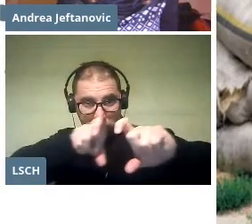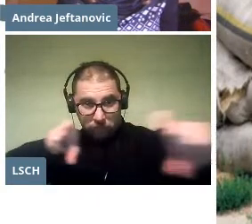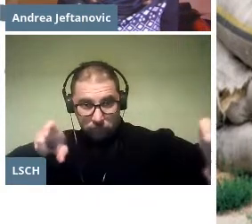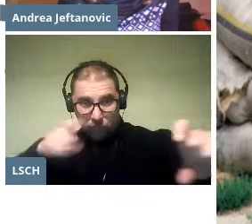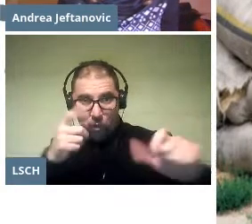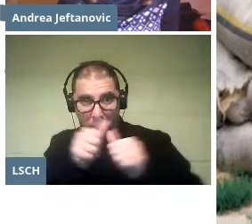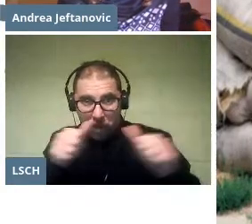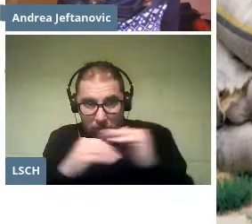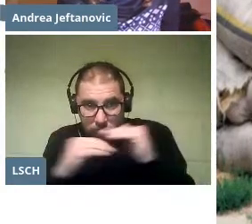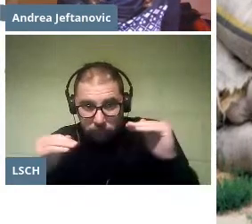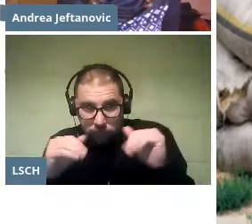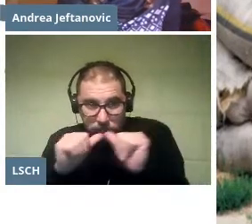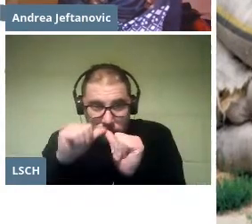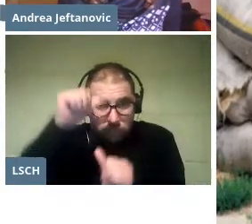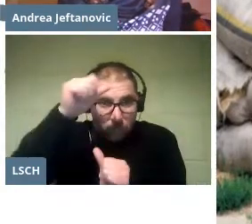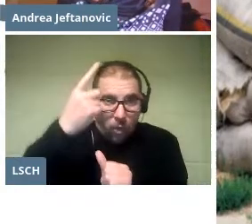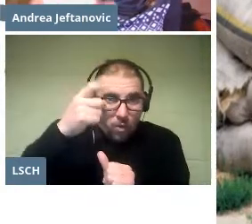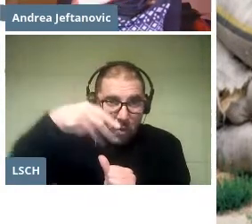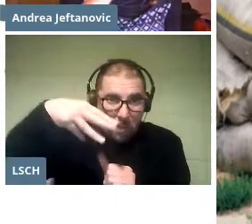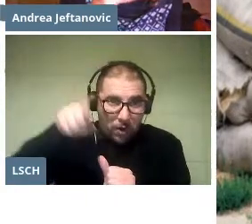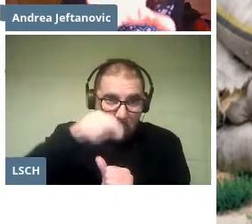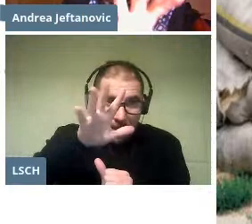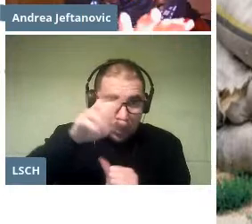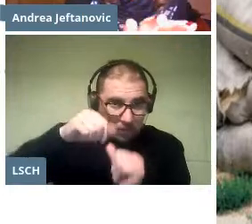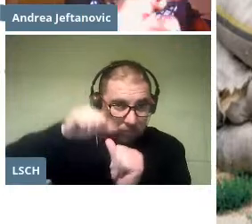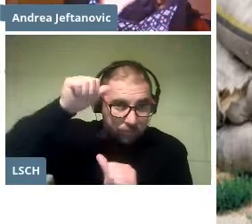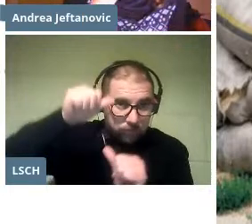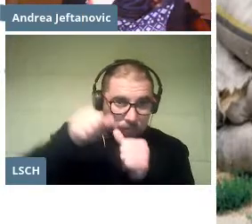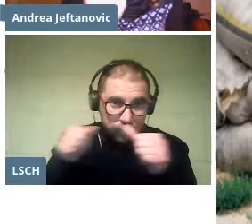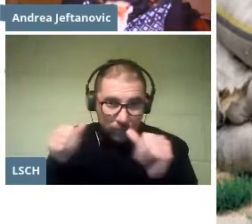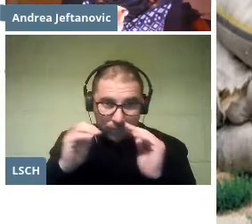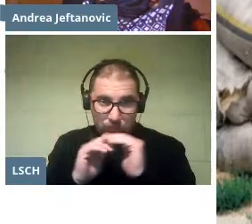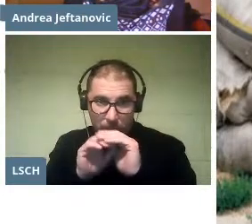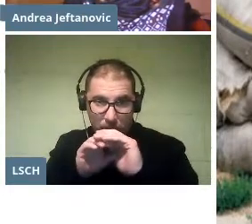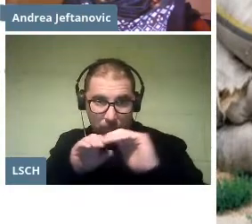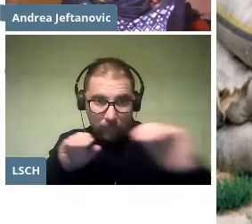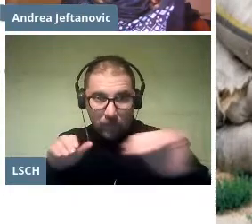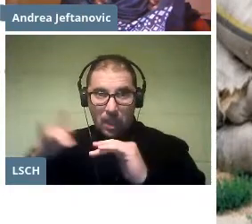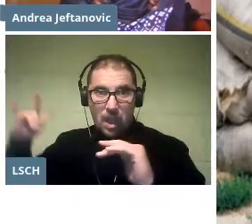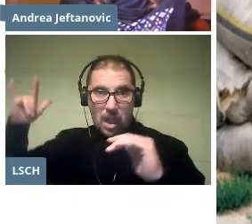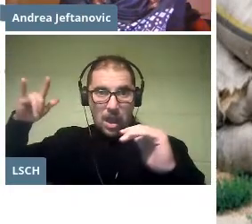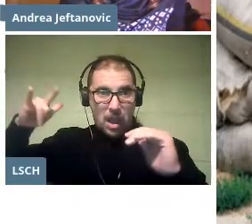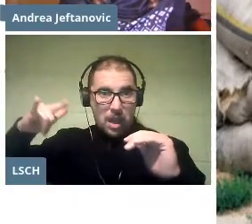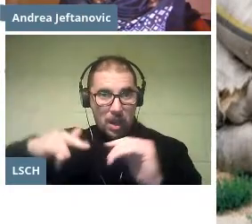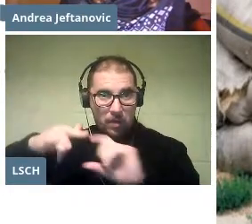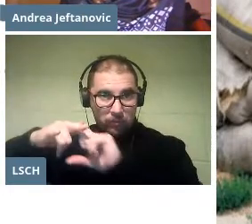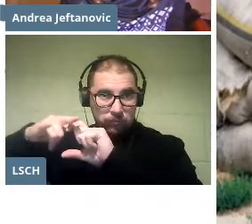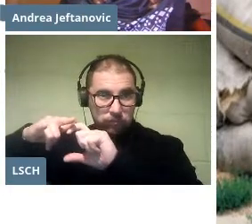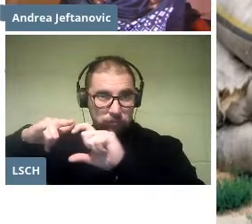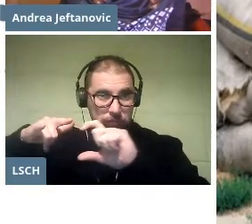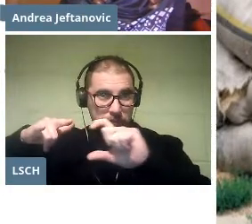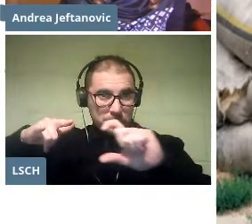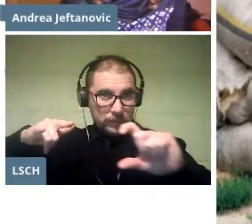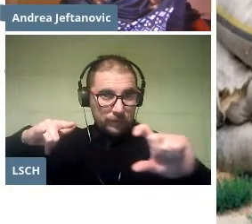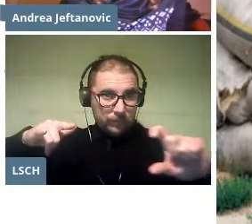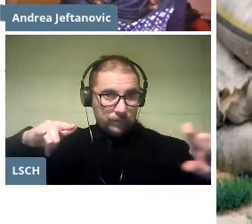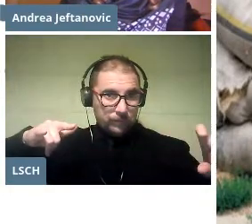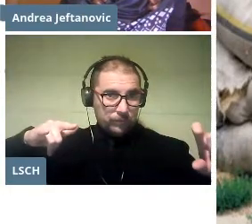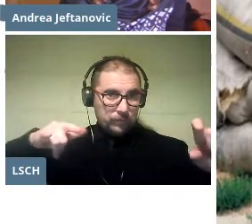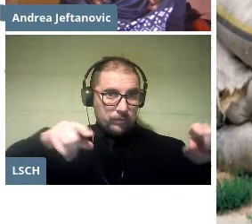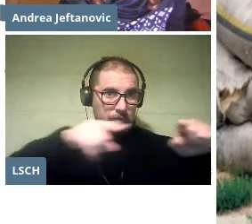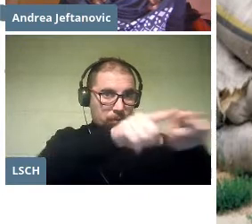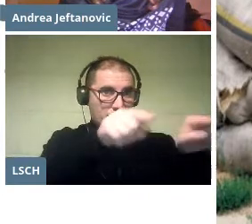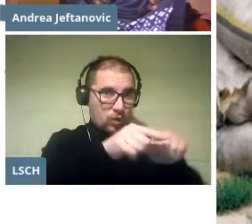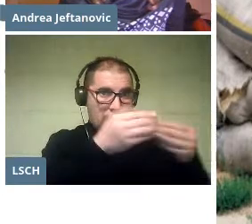ancho y un metro y medio de alto, que se extendió desde el aeropuerto en Dobriña hasta la zona libre de